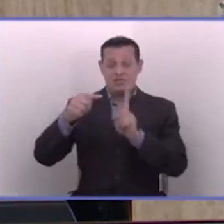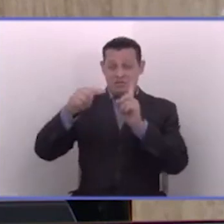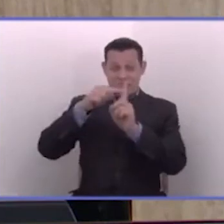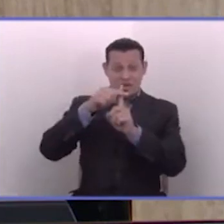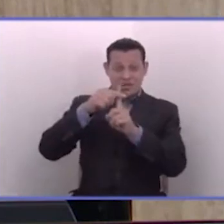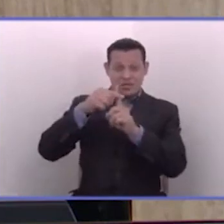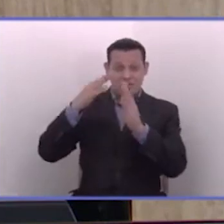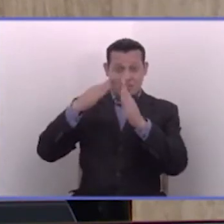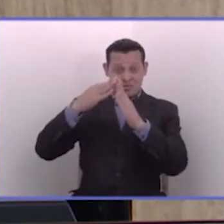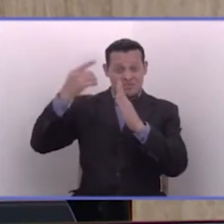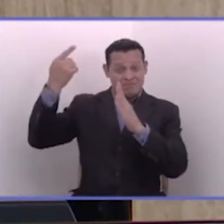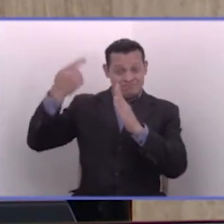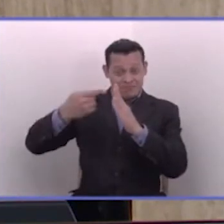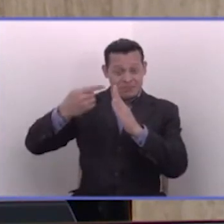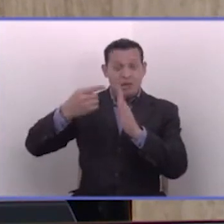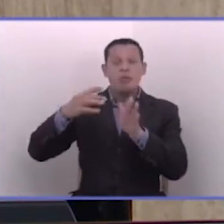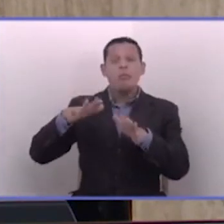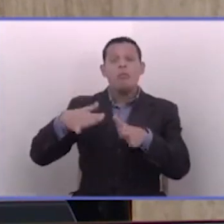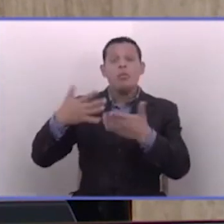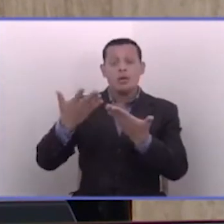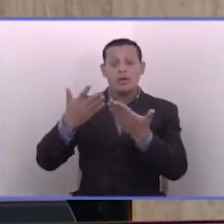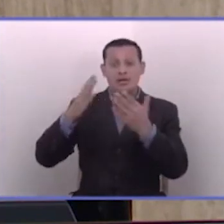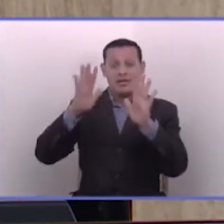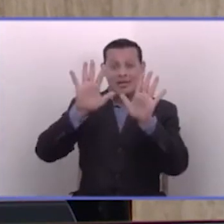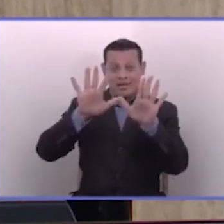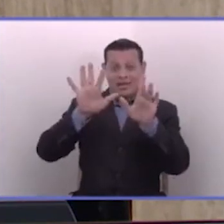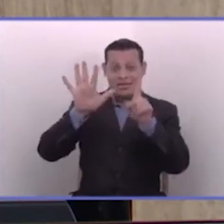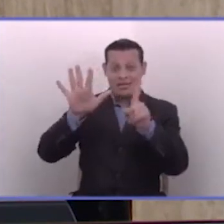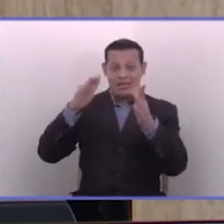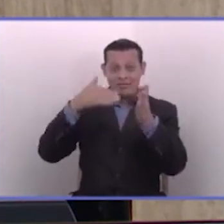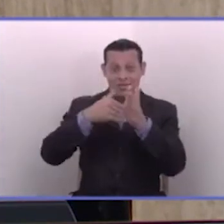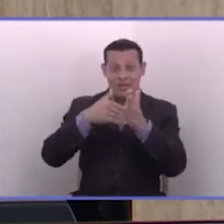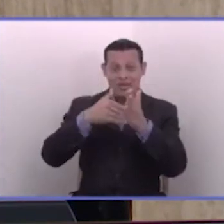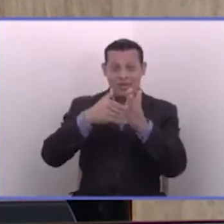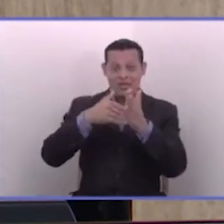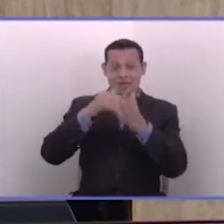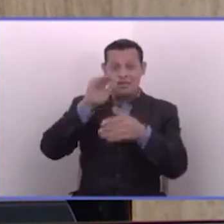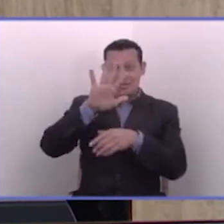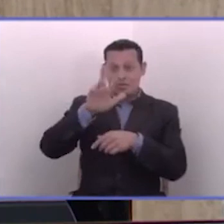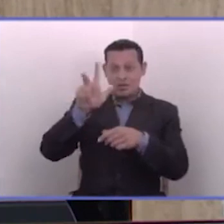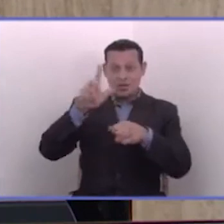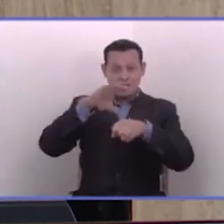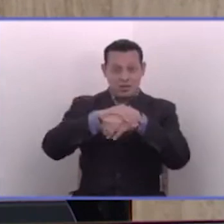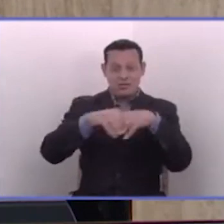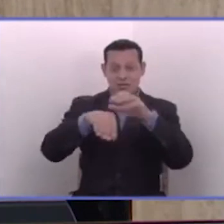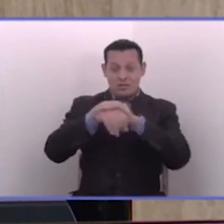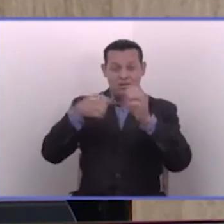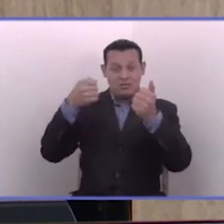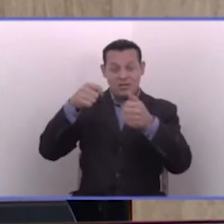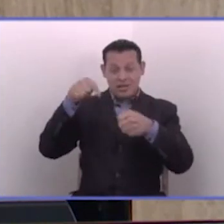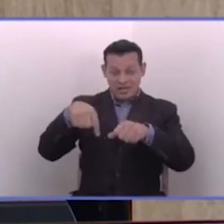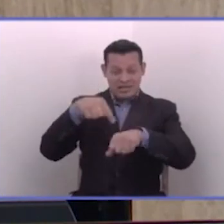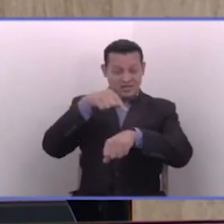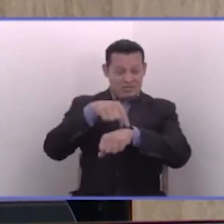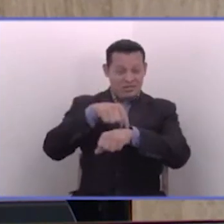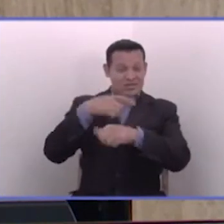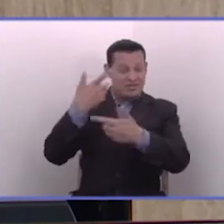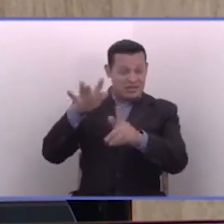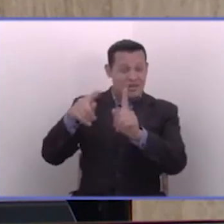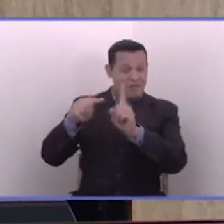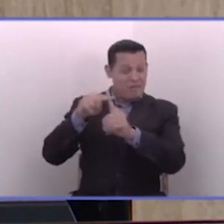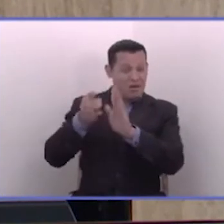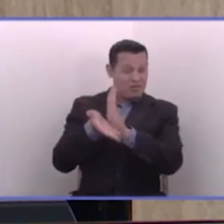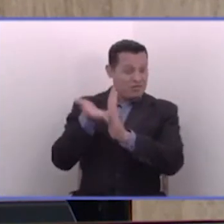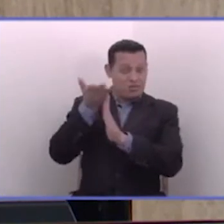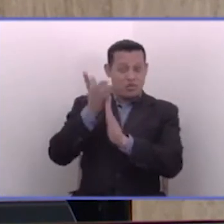a este régimen. Es porque 16.053 capturas, que seguramente en este minuto ya hay más, no